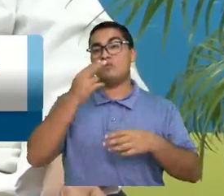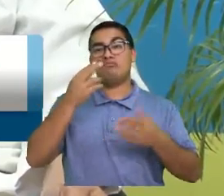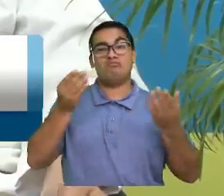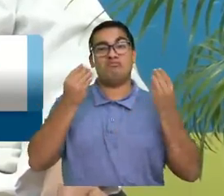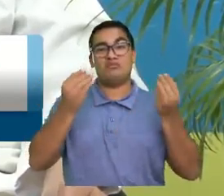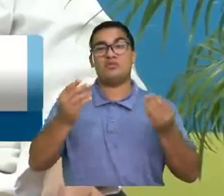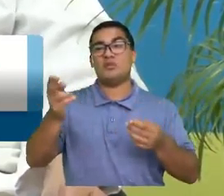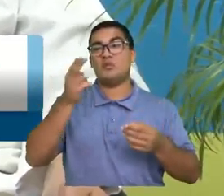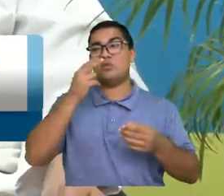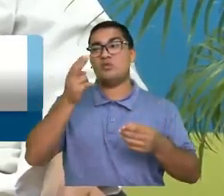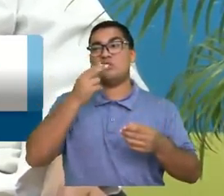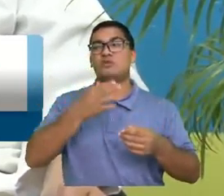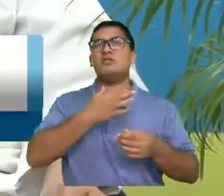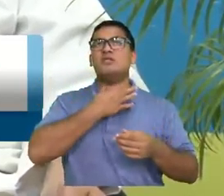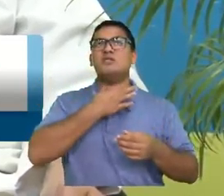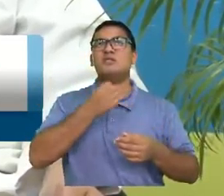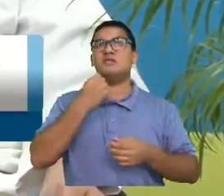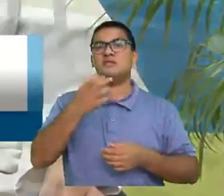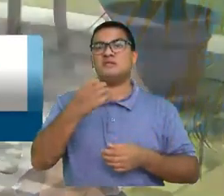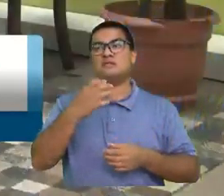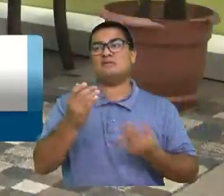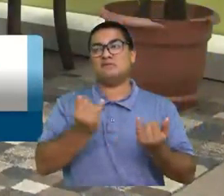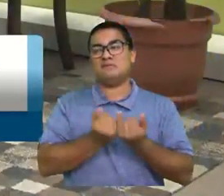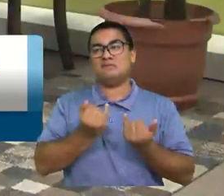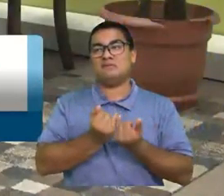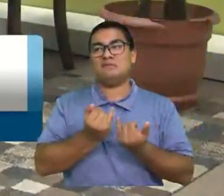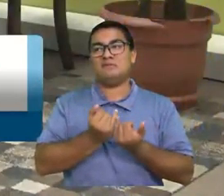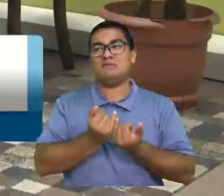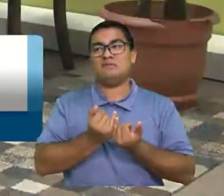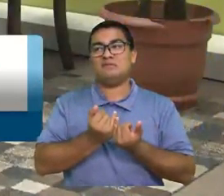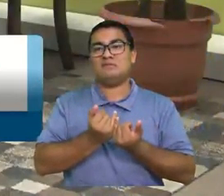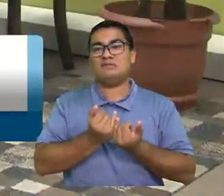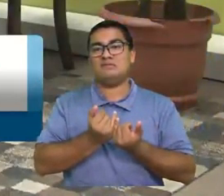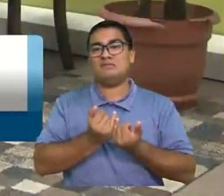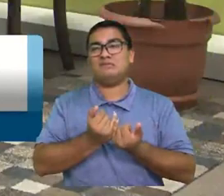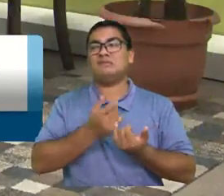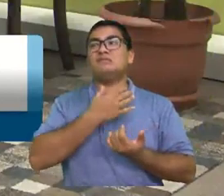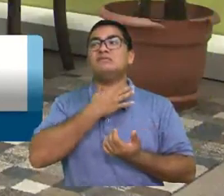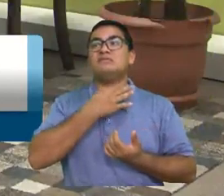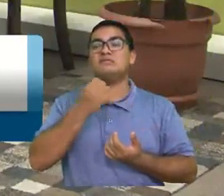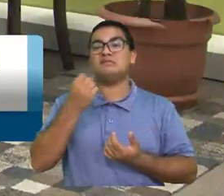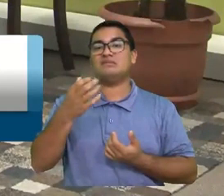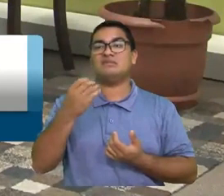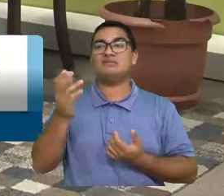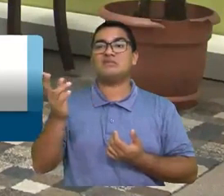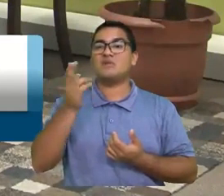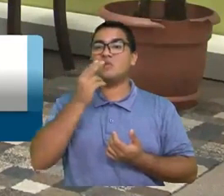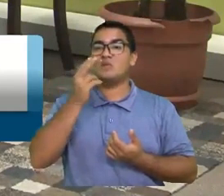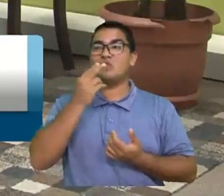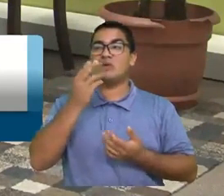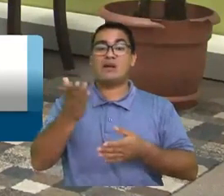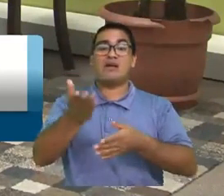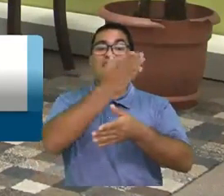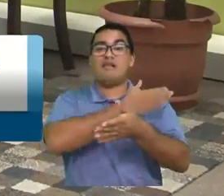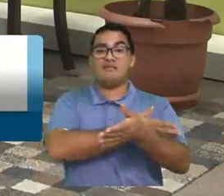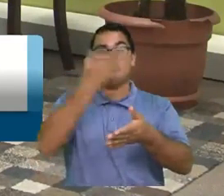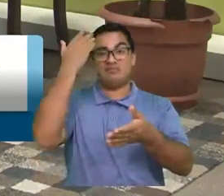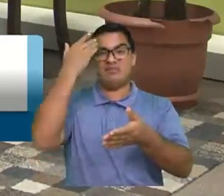diga. Y entonces da una afectación también a nivel de la garganta, pero está el antecedente de